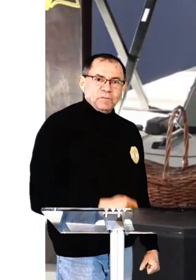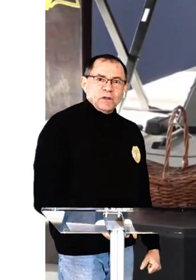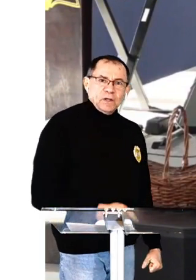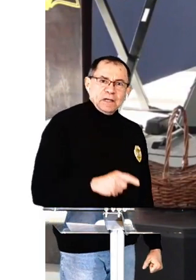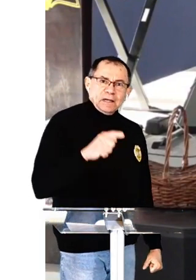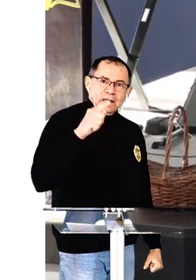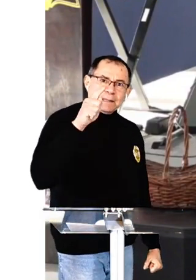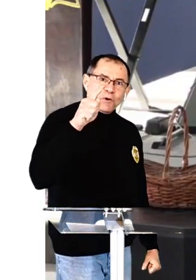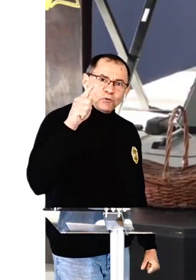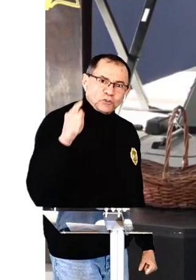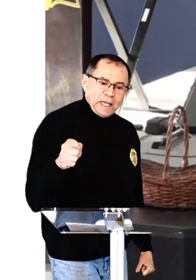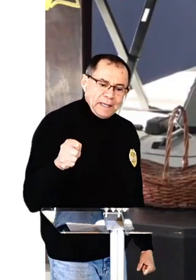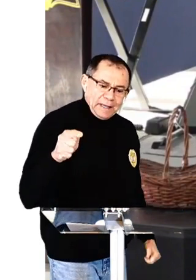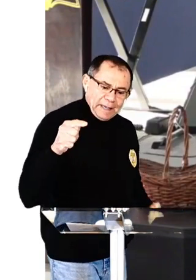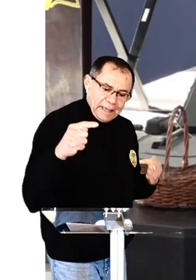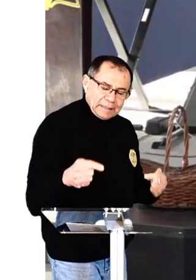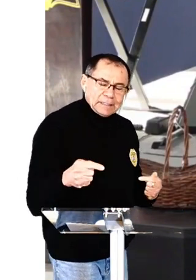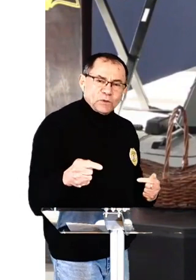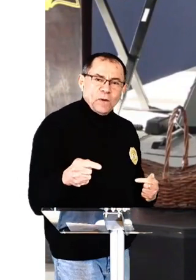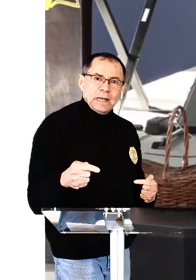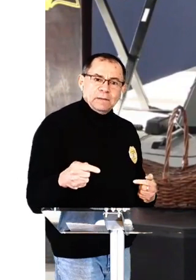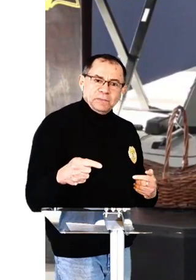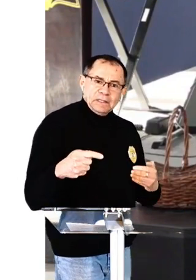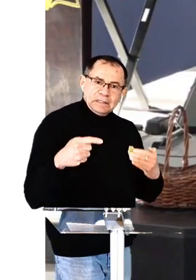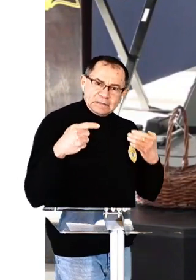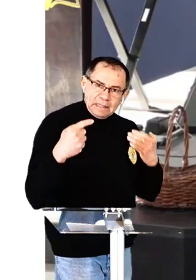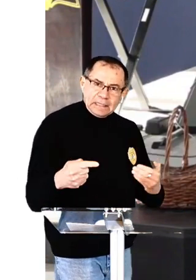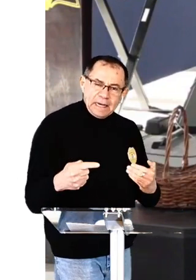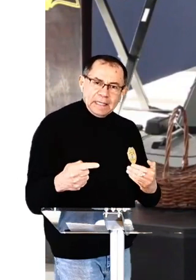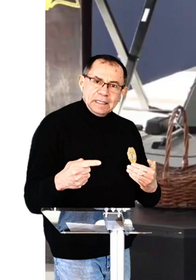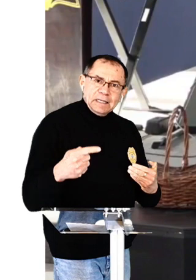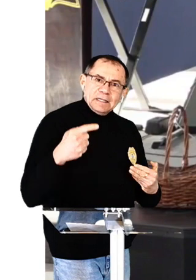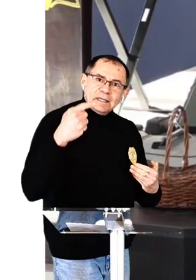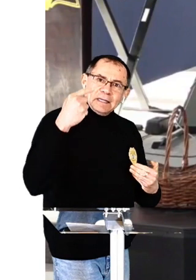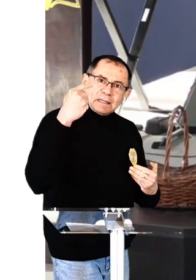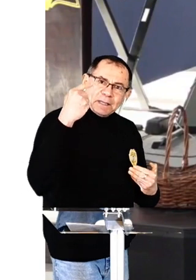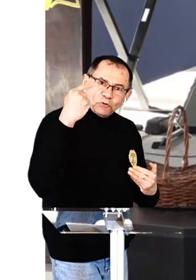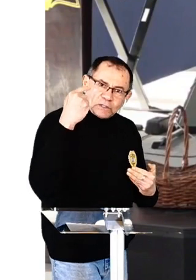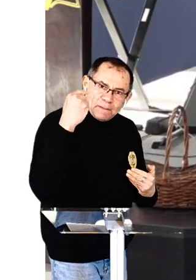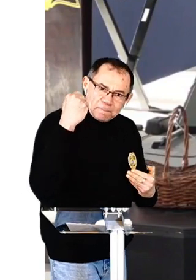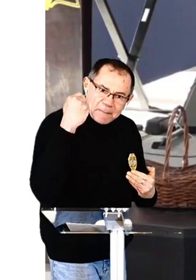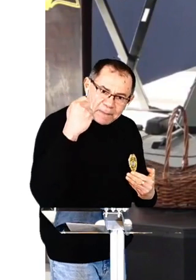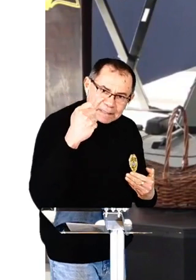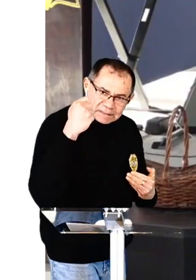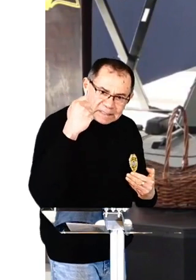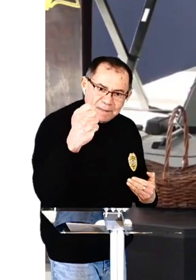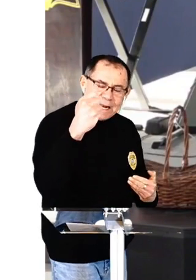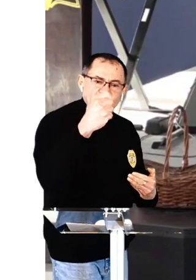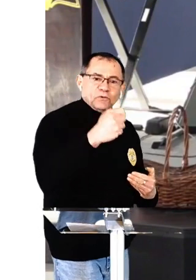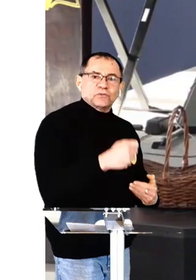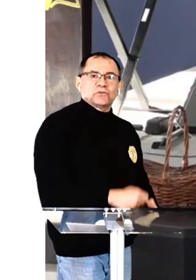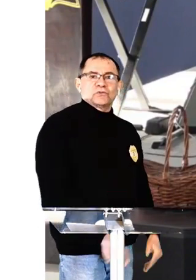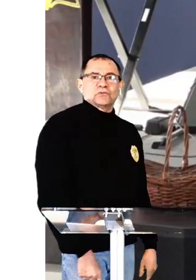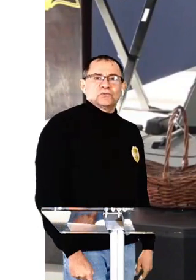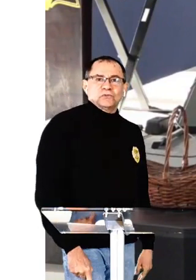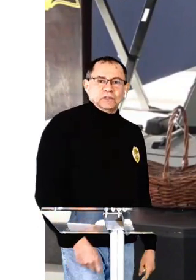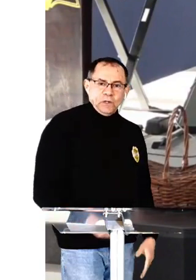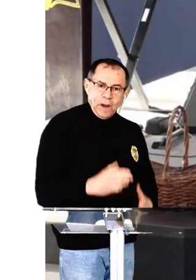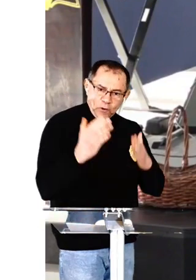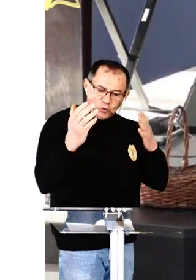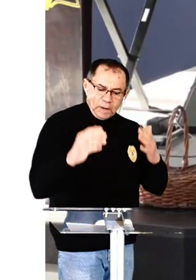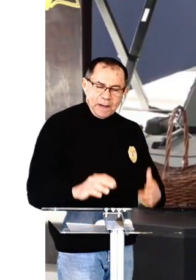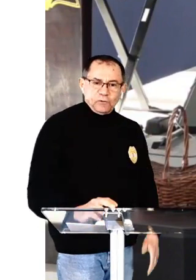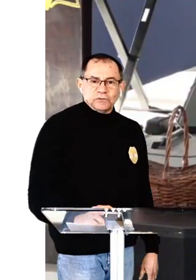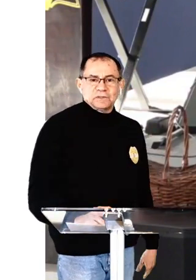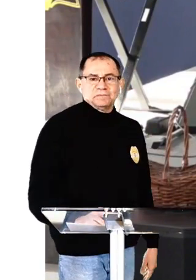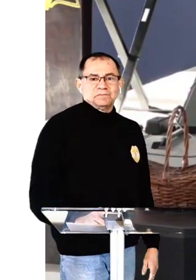ellos. Estamos con usted, entra a la escuela, se entrene y también usted va a dar seminarios.